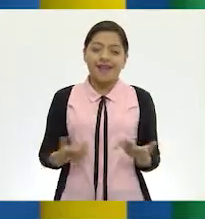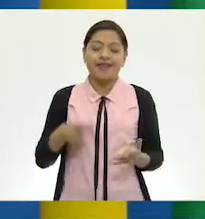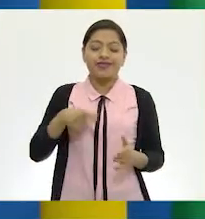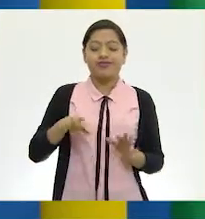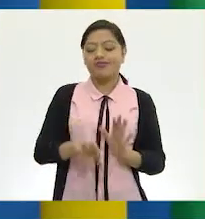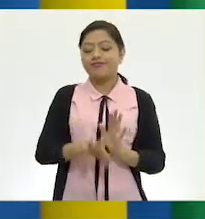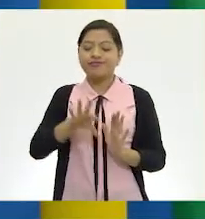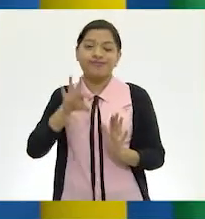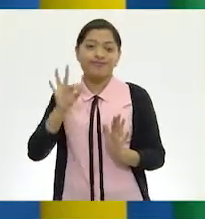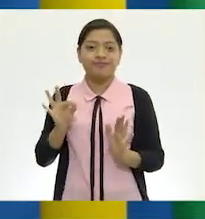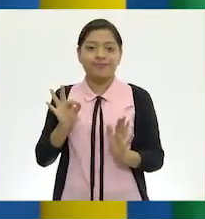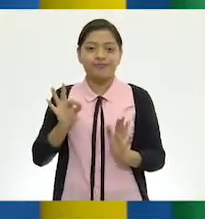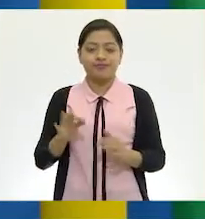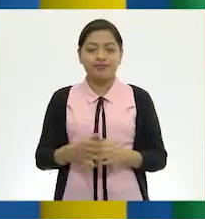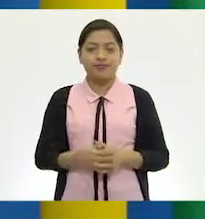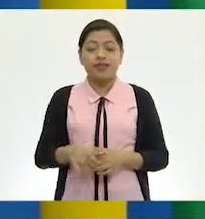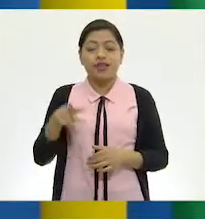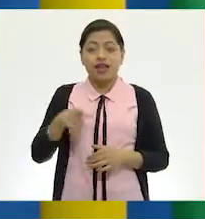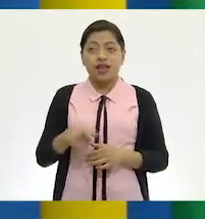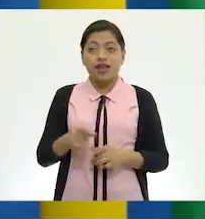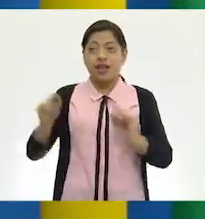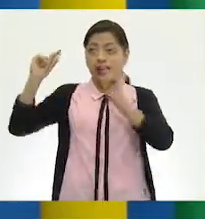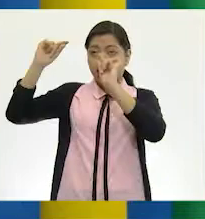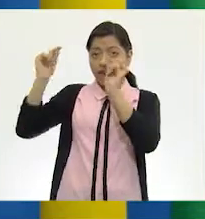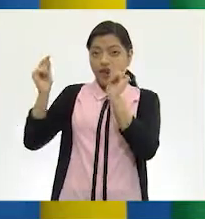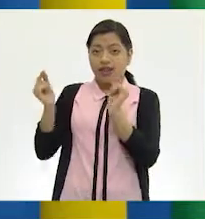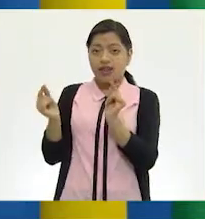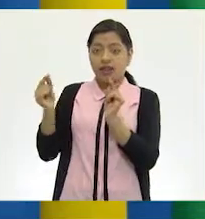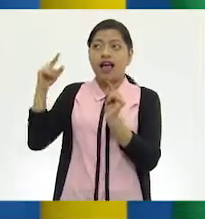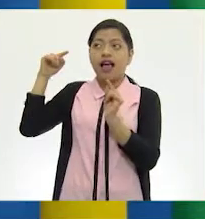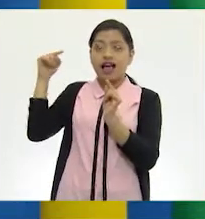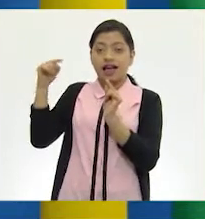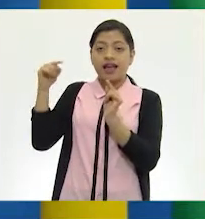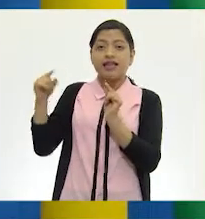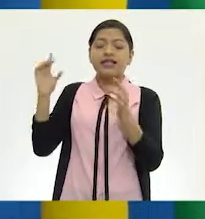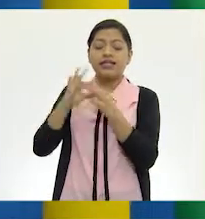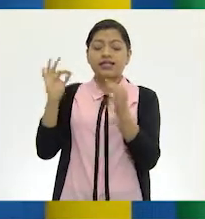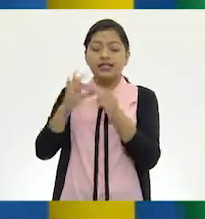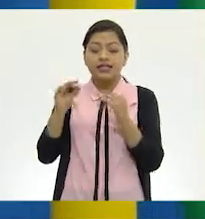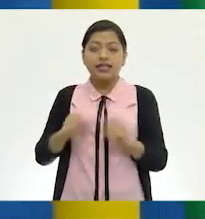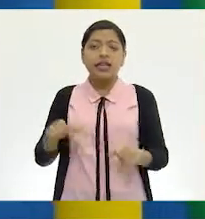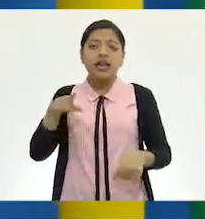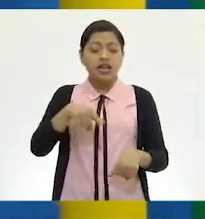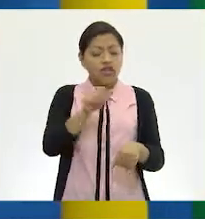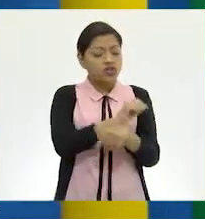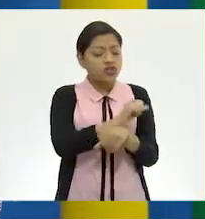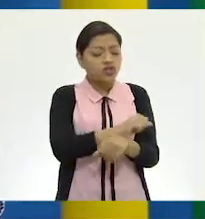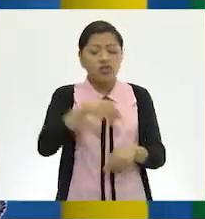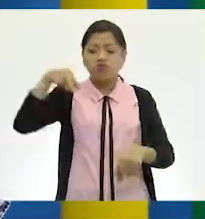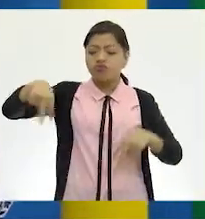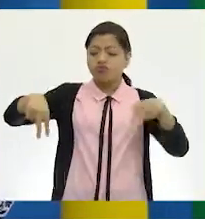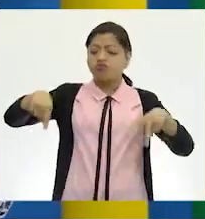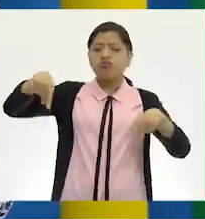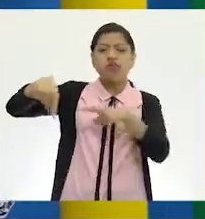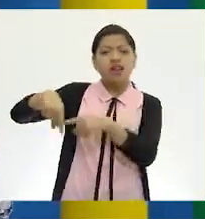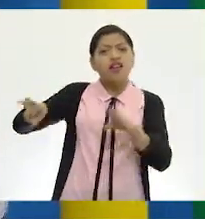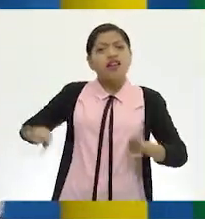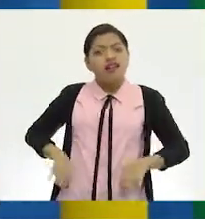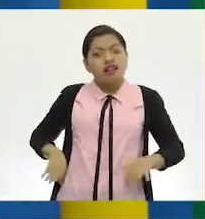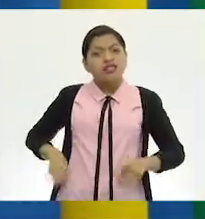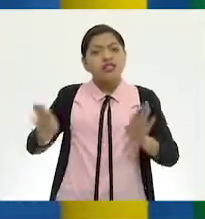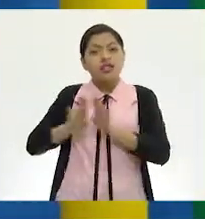por ejemplo, dentro de las acotaciones nos dicen un poco cómo son los personajes. Ajá. Eso también nos puede ayudar, sí, para saber,